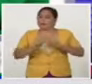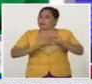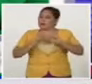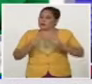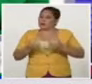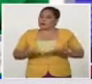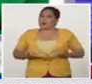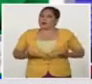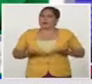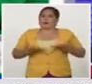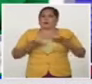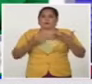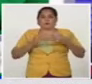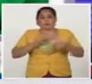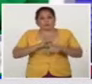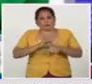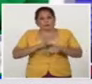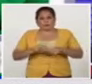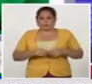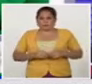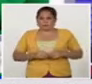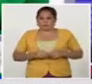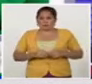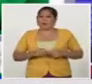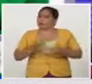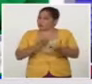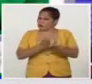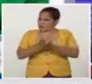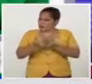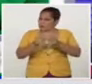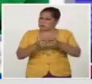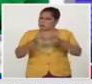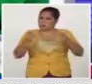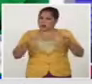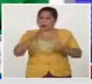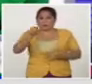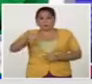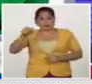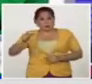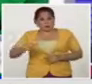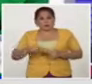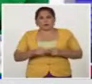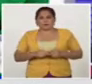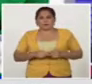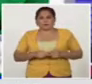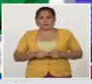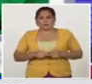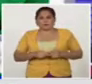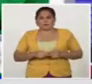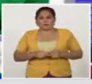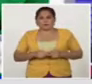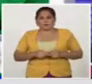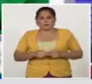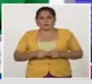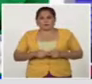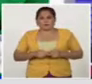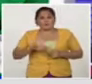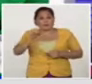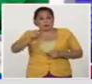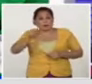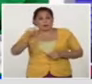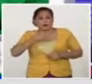de la enfermedad. Sigue incrementándose el número de